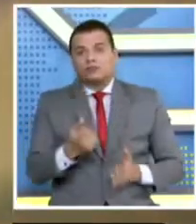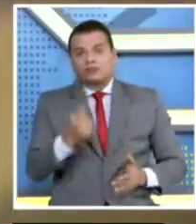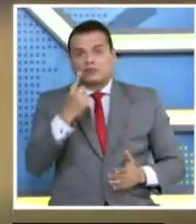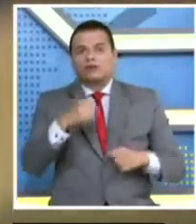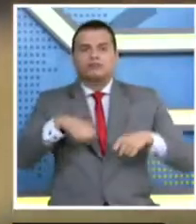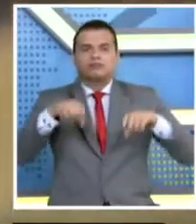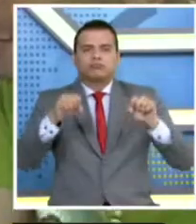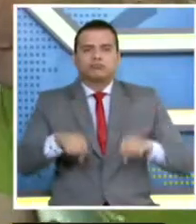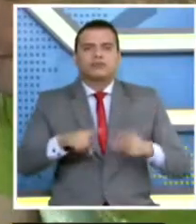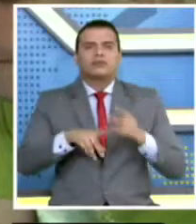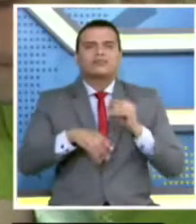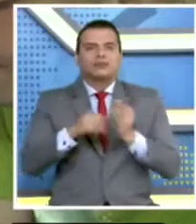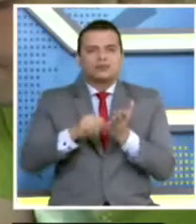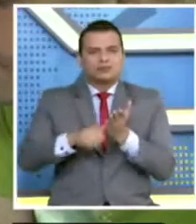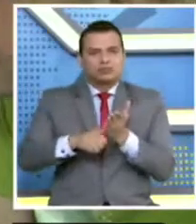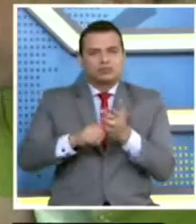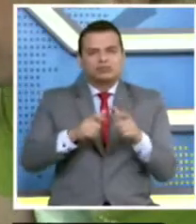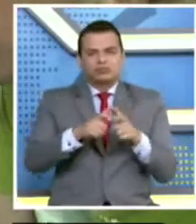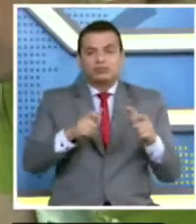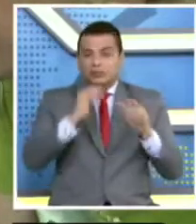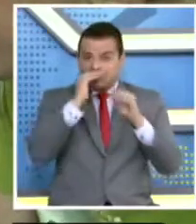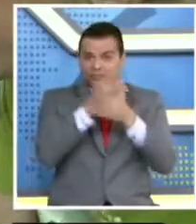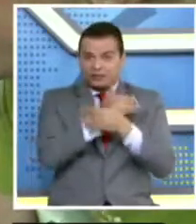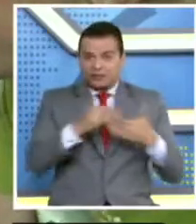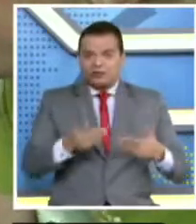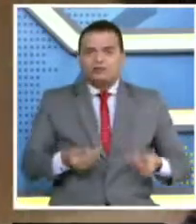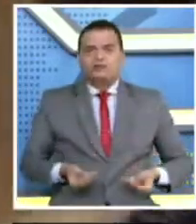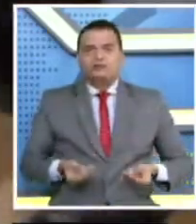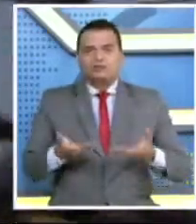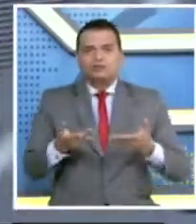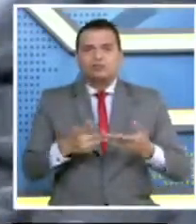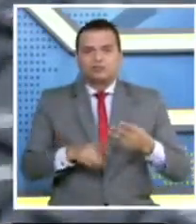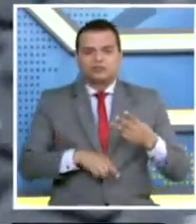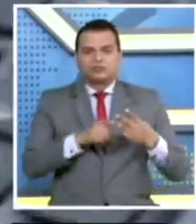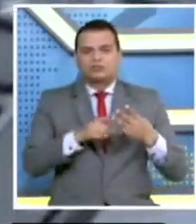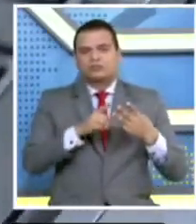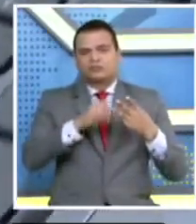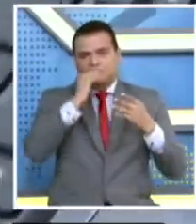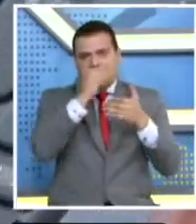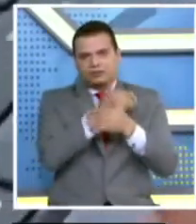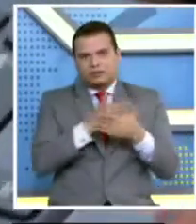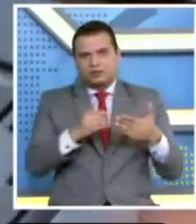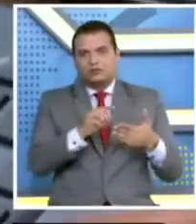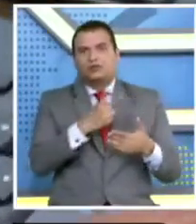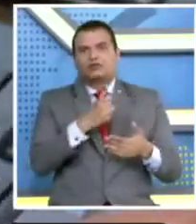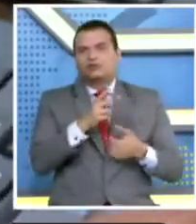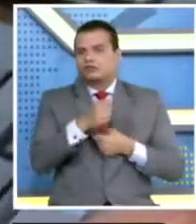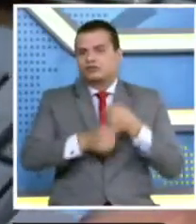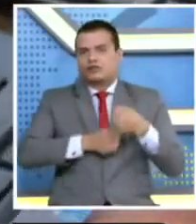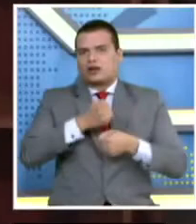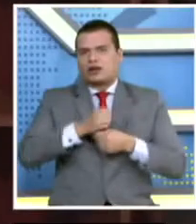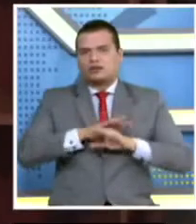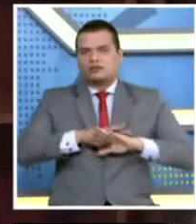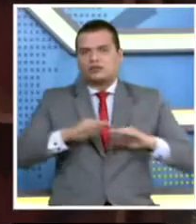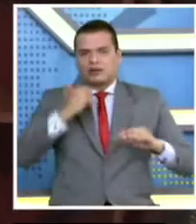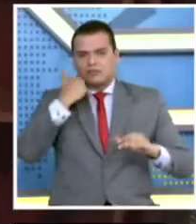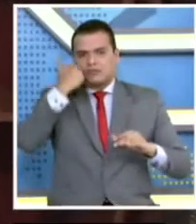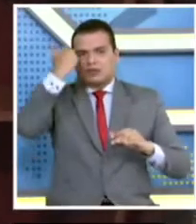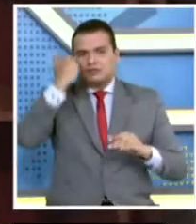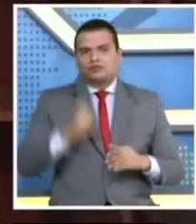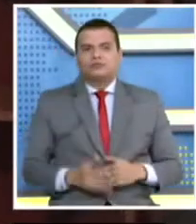así como la entrega de cédulas y tarjetas de identidad. Esta última exclusivamente para los niños y niñas mayores de 12 años. Iniciamos